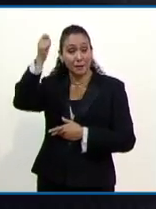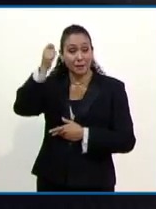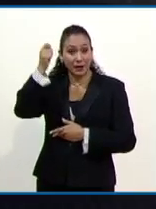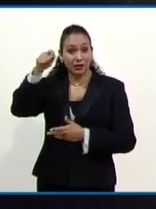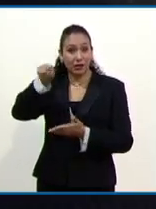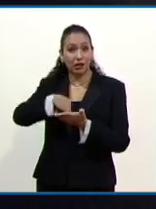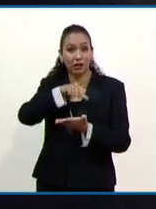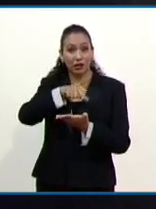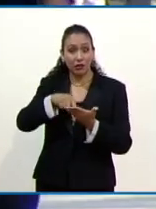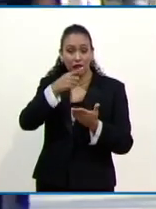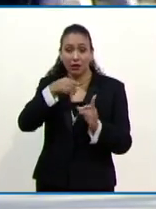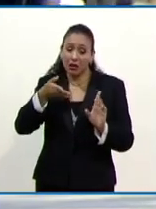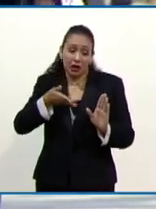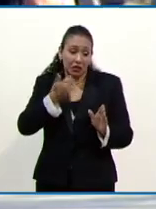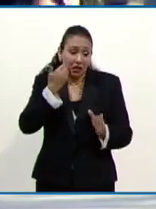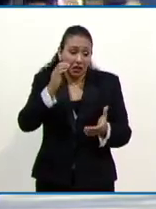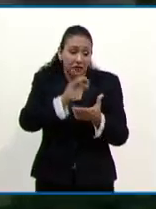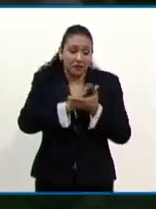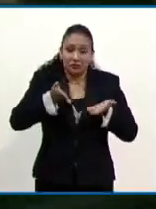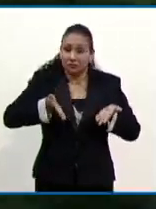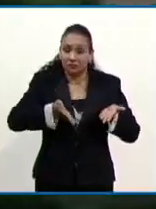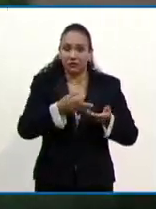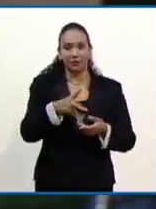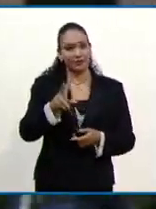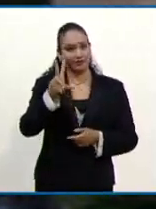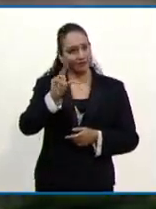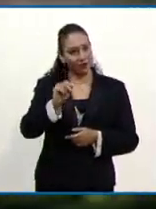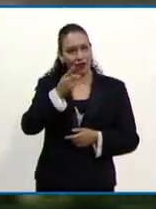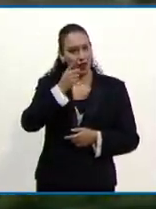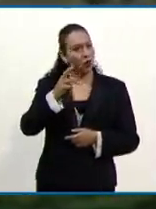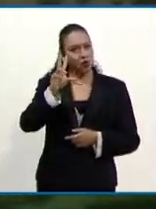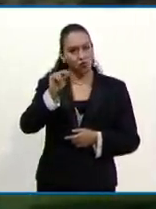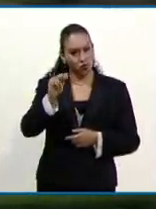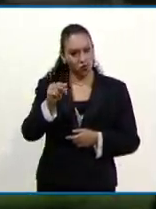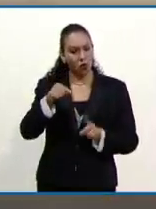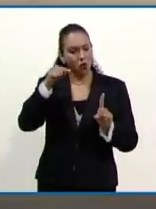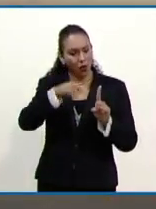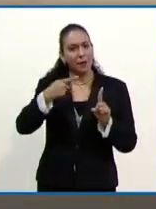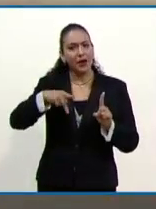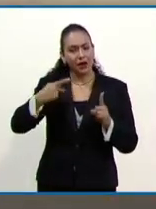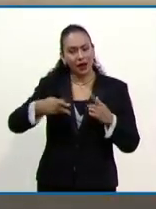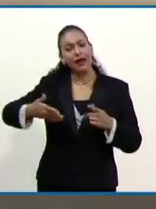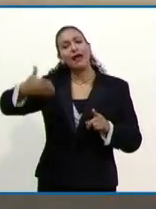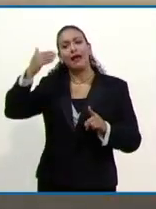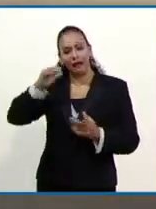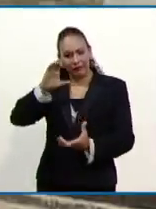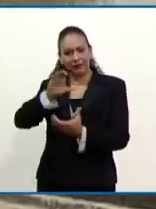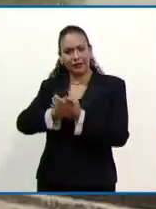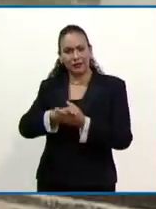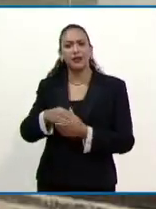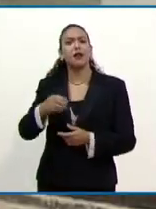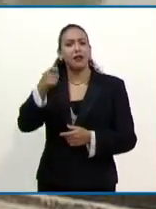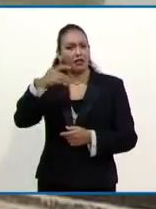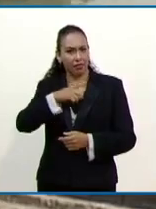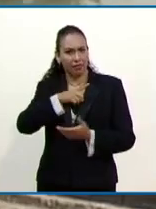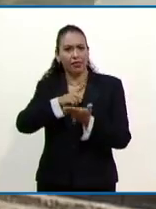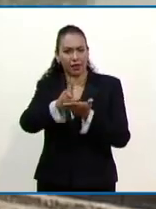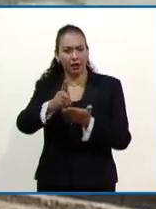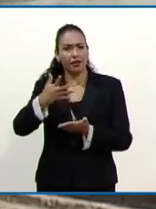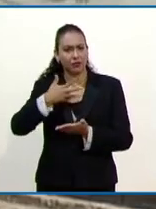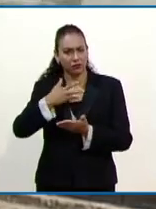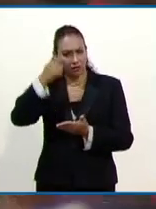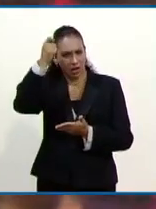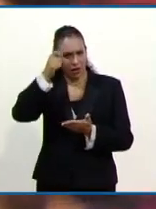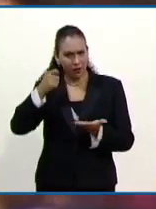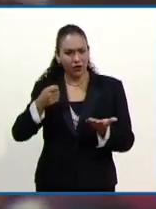del derecho a la pensión implica un trato diferenciado e injustificado por razón del Estado civil para aquellas personas que, conforme a su derecho humano al